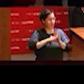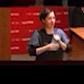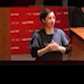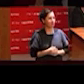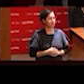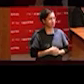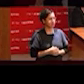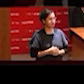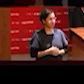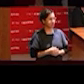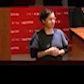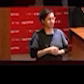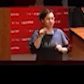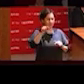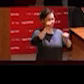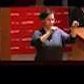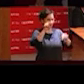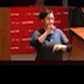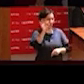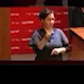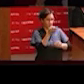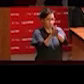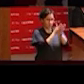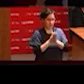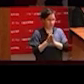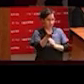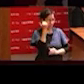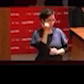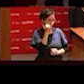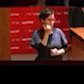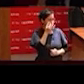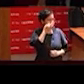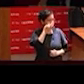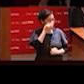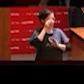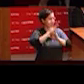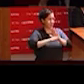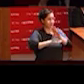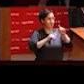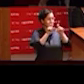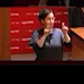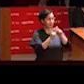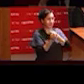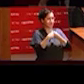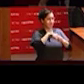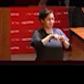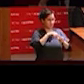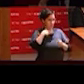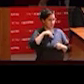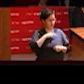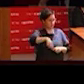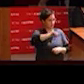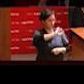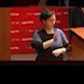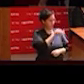gemini seguro que en la sala ha algun algún otro representante también de de alguna de alguna empresa que que que forman parte de este